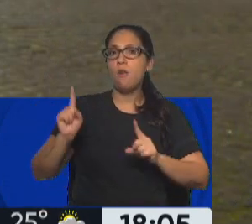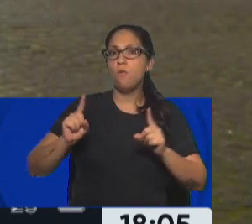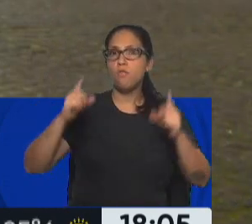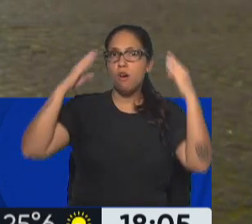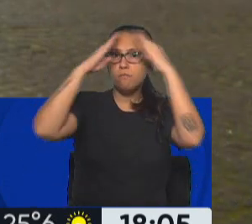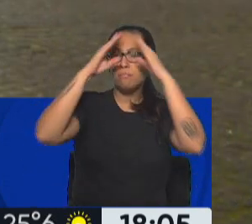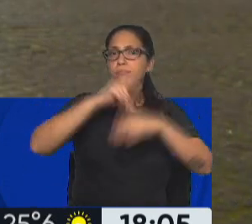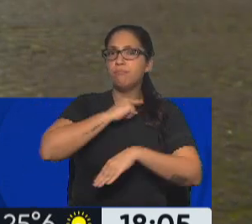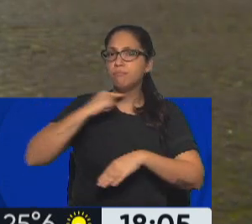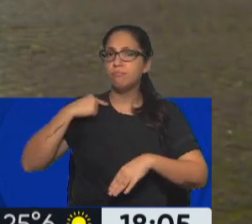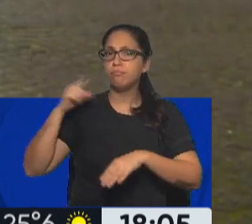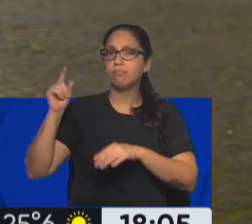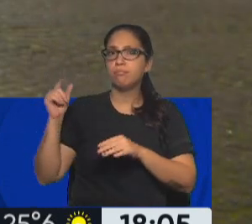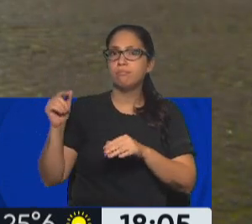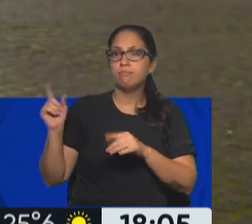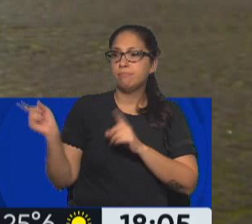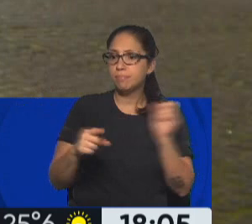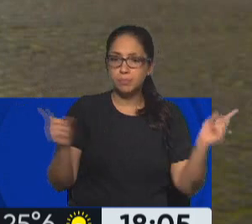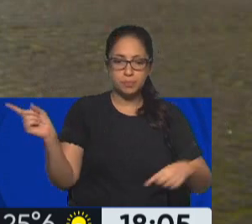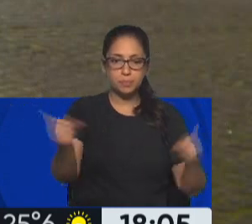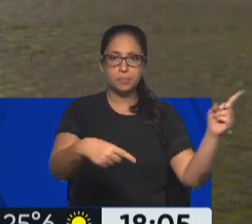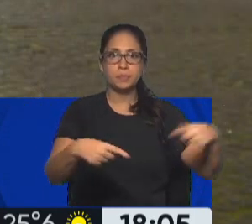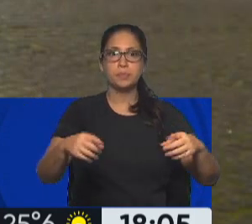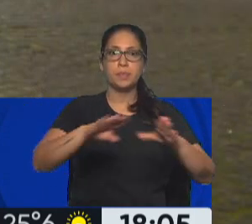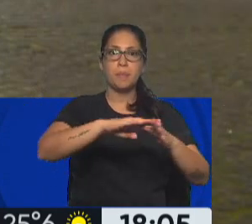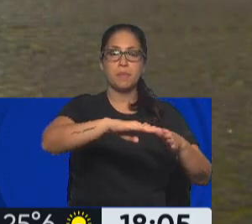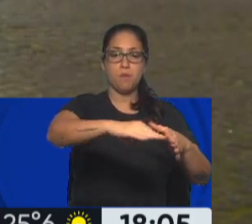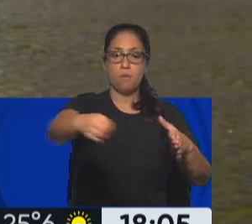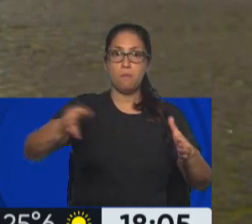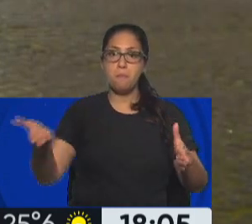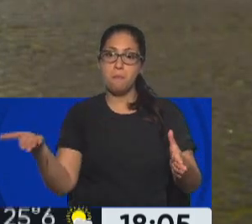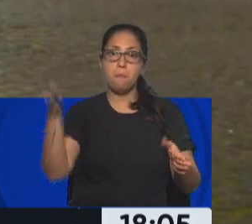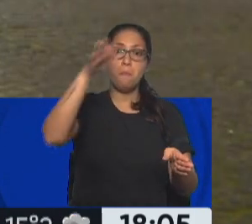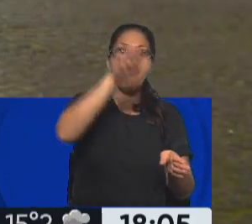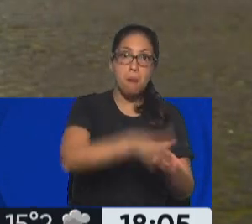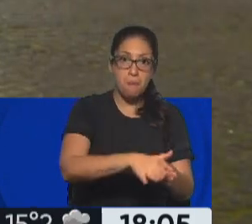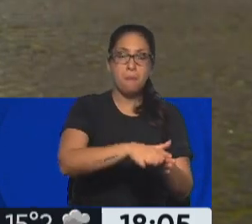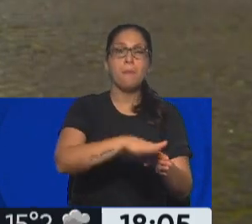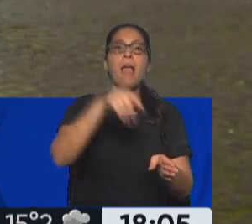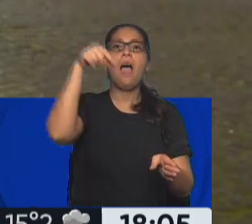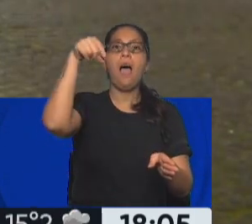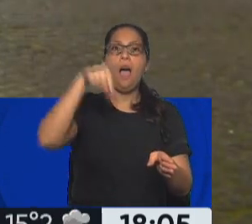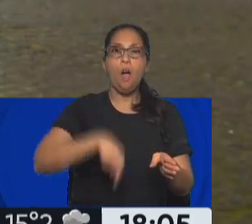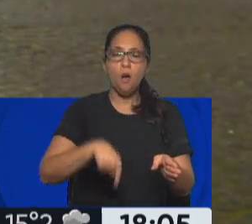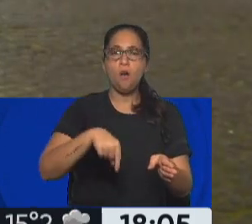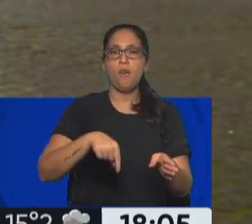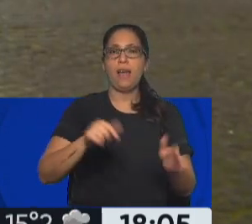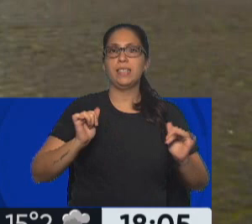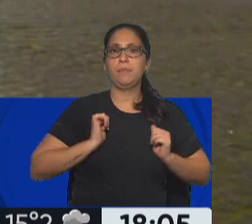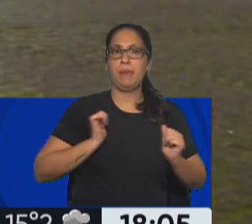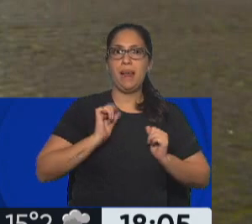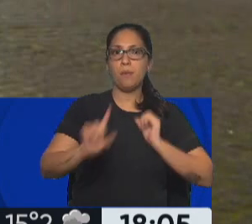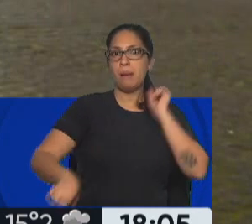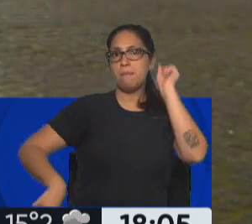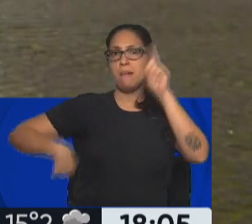cardenales allegados realizaron este rito. Se sella ahora la basílica a la espera de lo que será mañana, bien